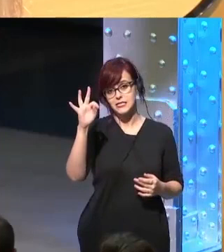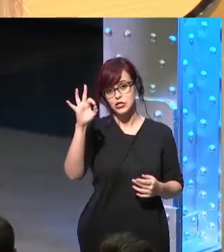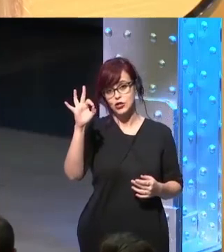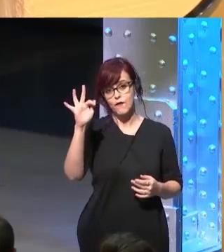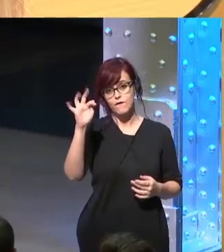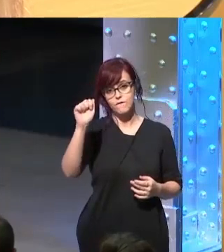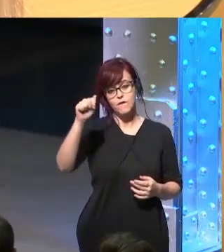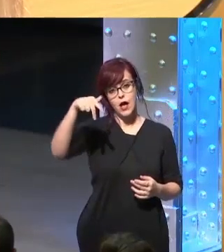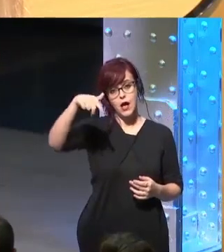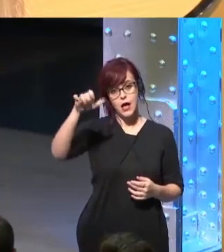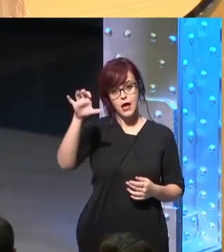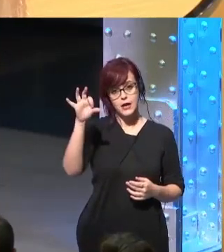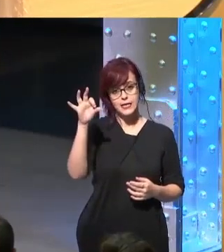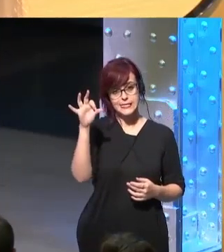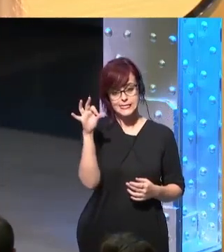porque lo que hemos hecho